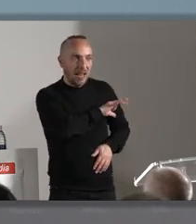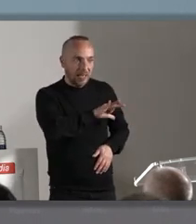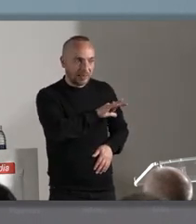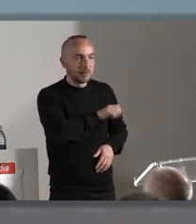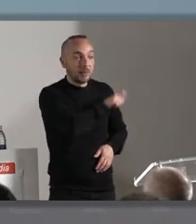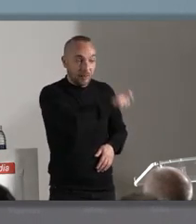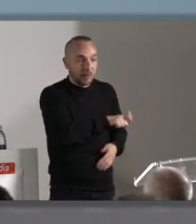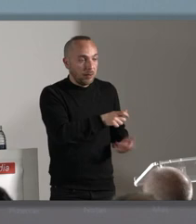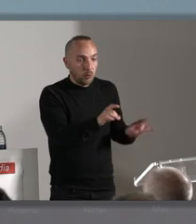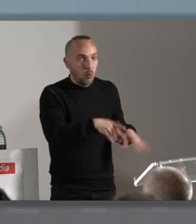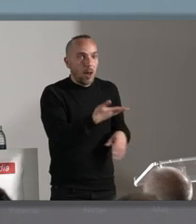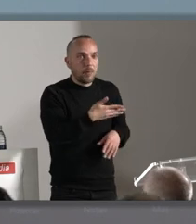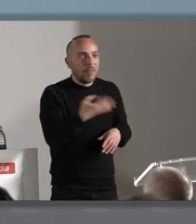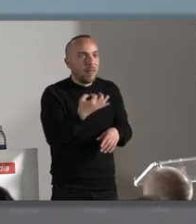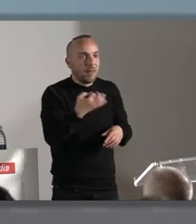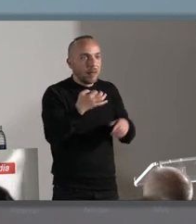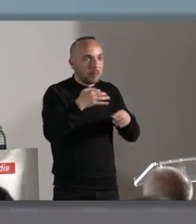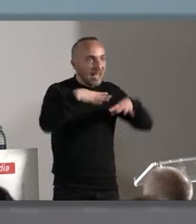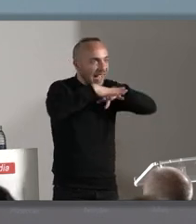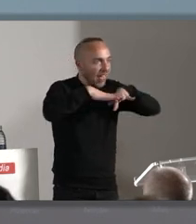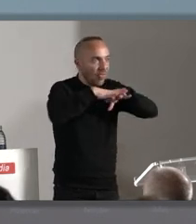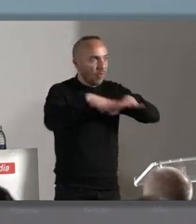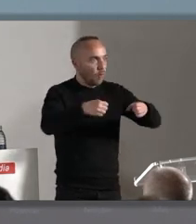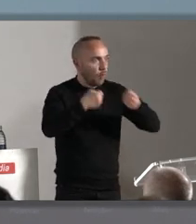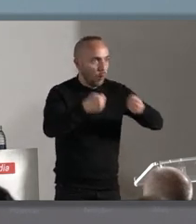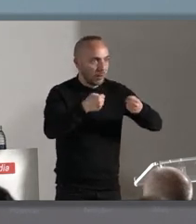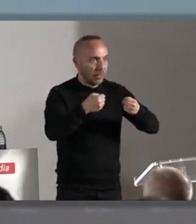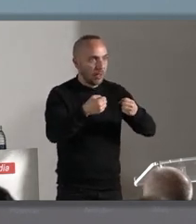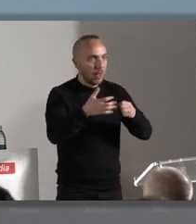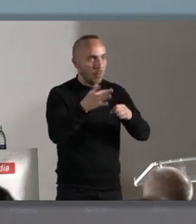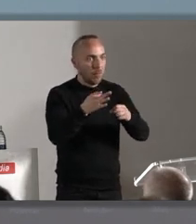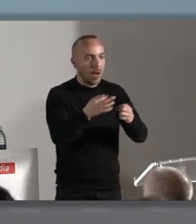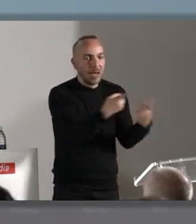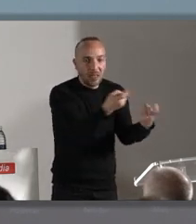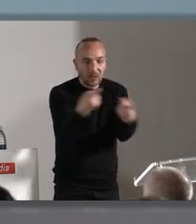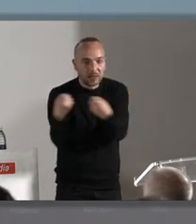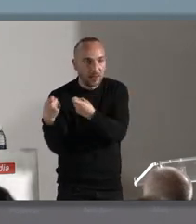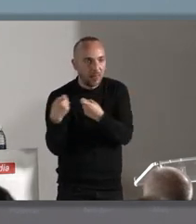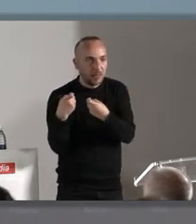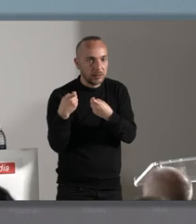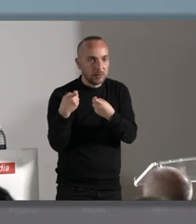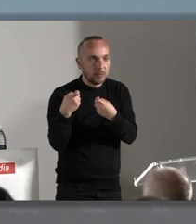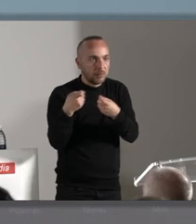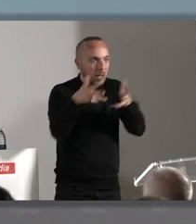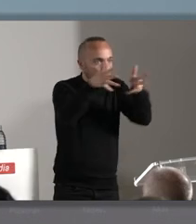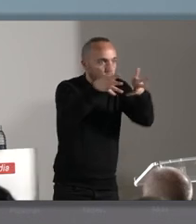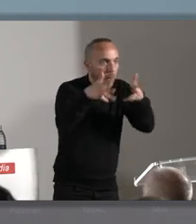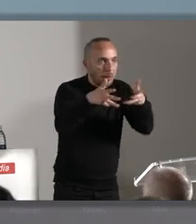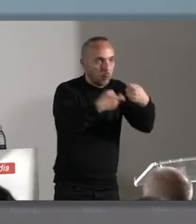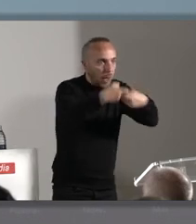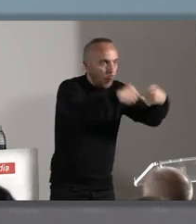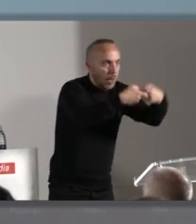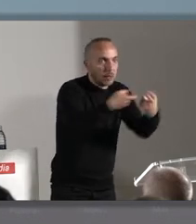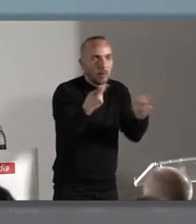haya un ecosistema fuerte que dé respuesta a la necesidad de asesoramiento por parte de cooperativas, de